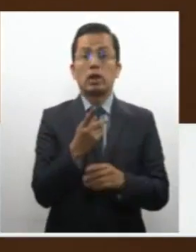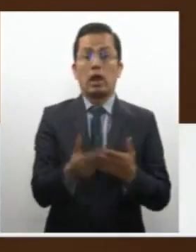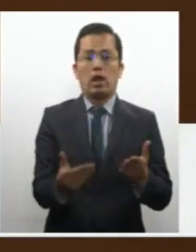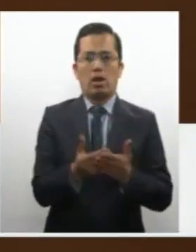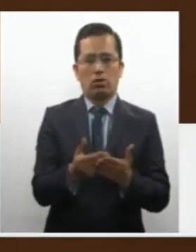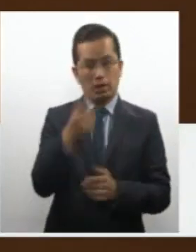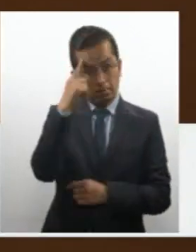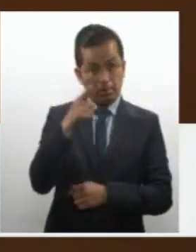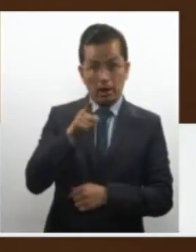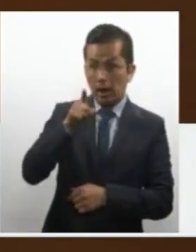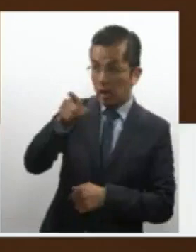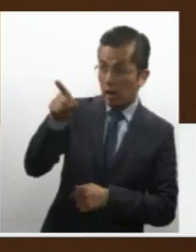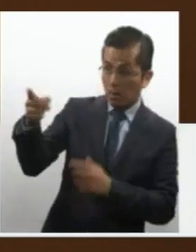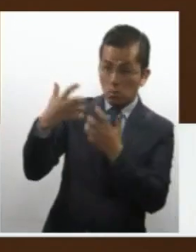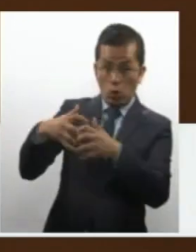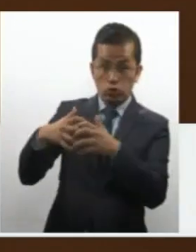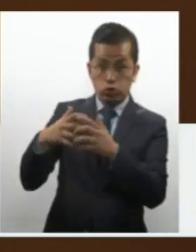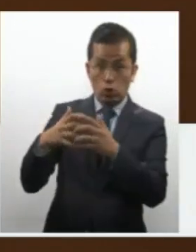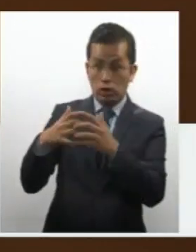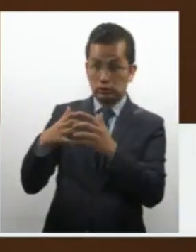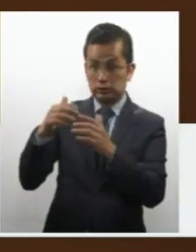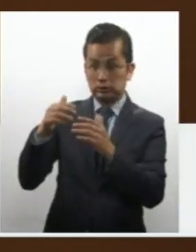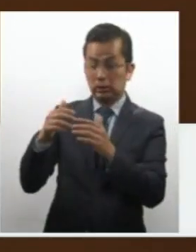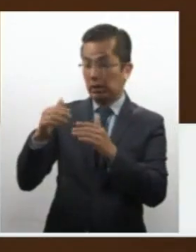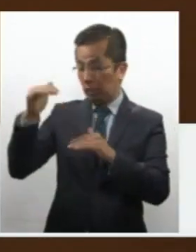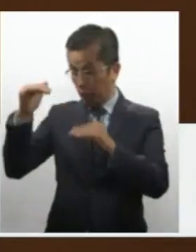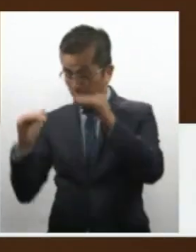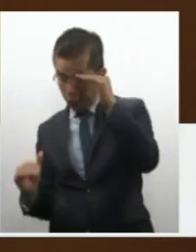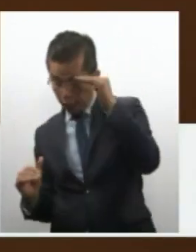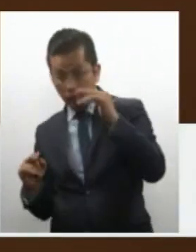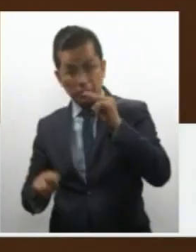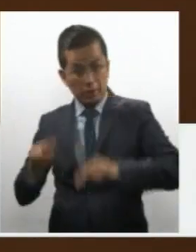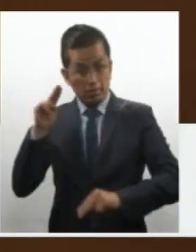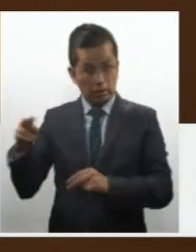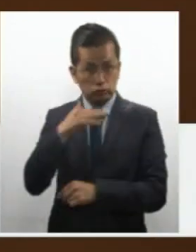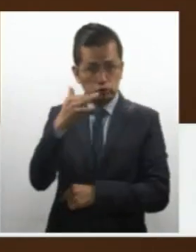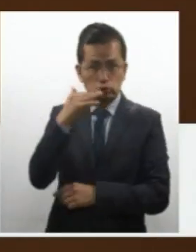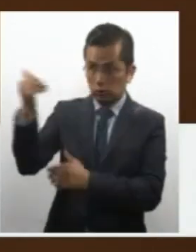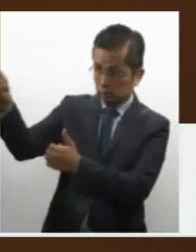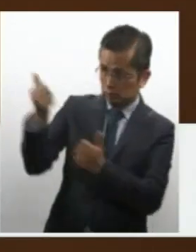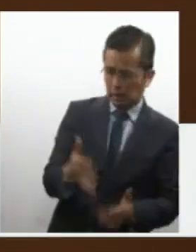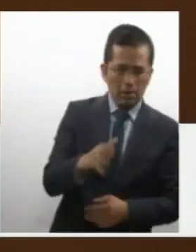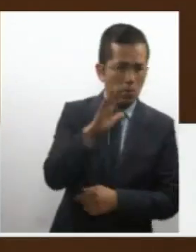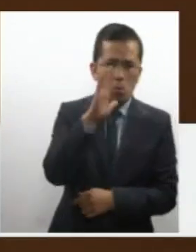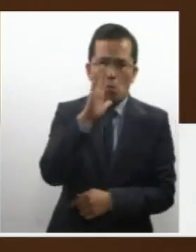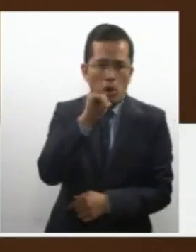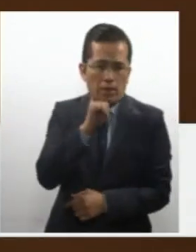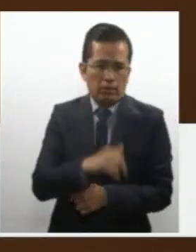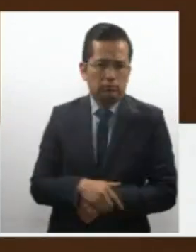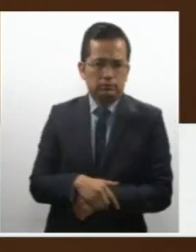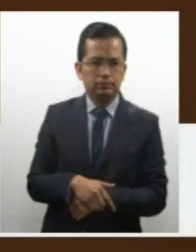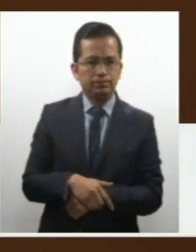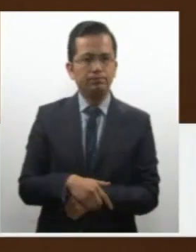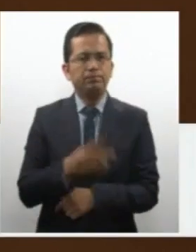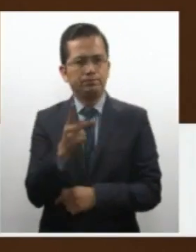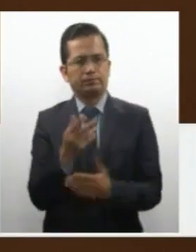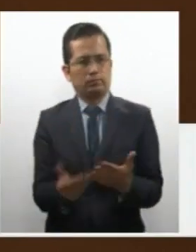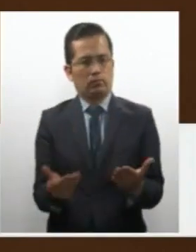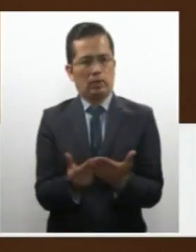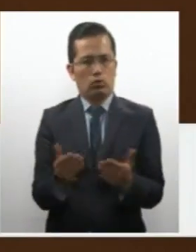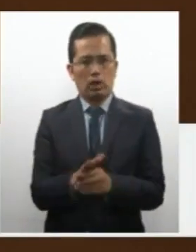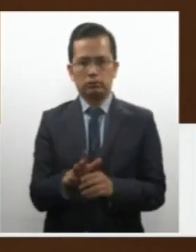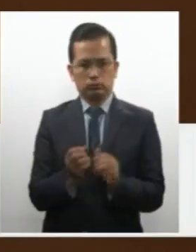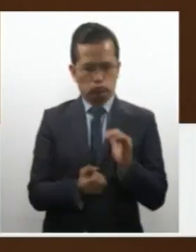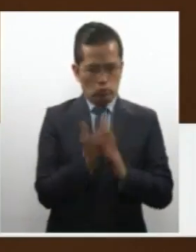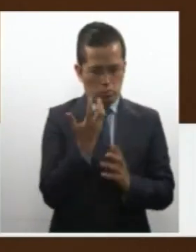motores debajo de estos estándares internacionales, tienen un grave problema porque no hay diésel DUBA, porque es el